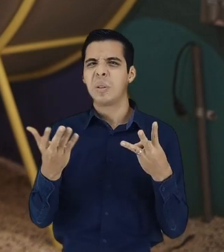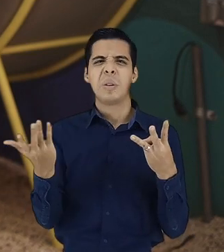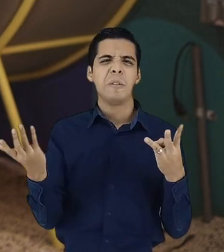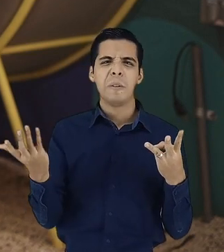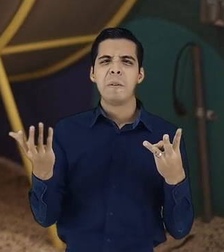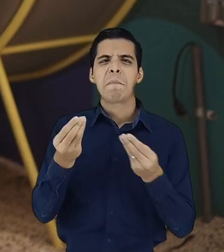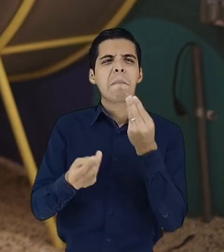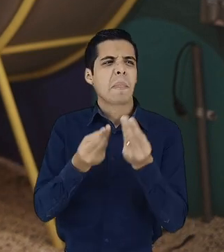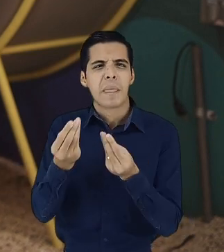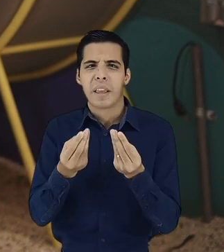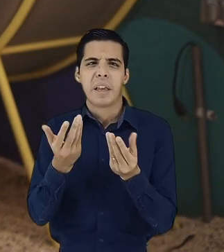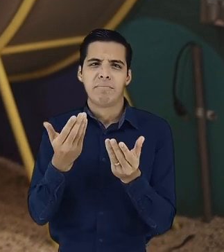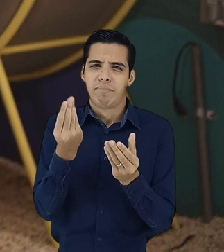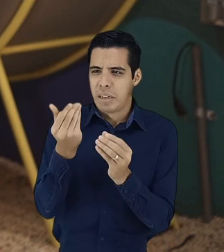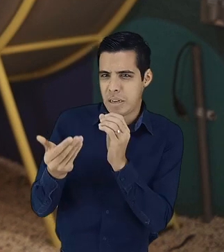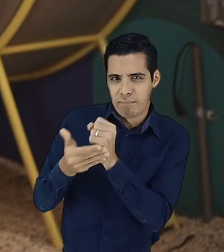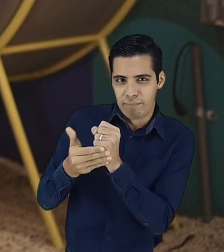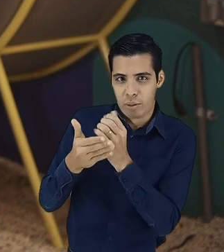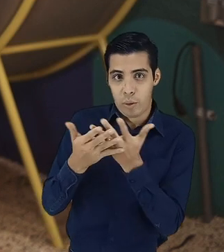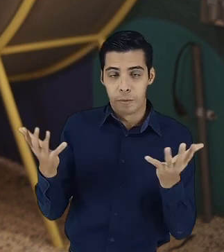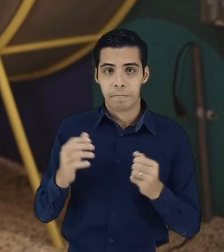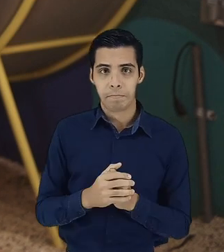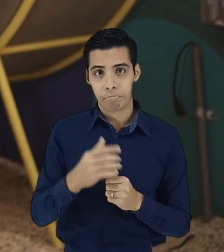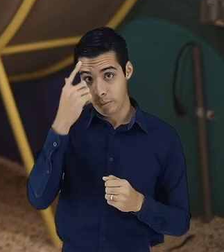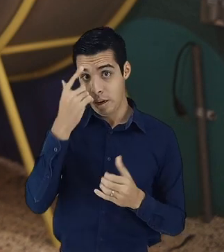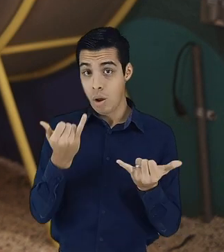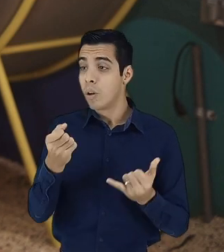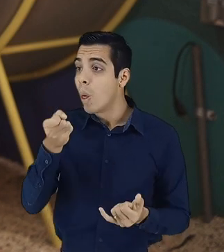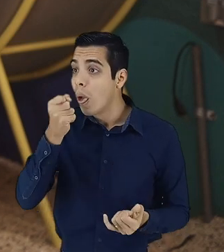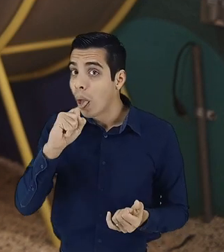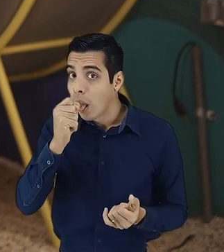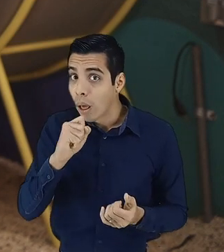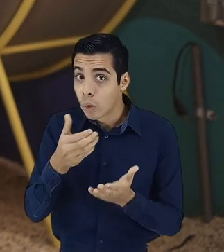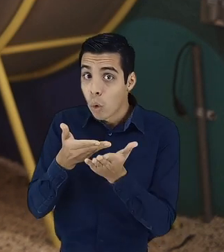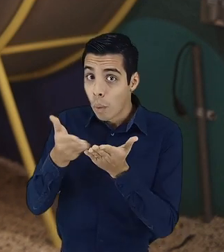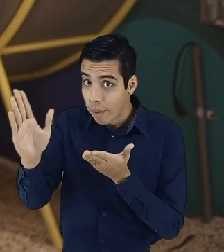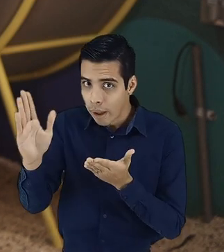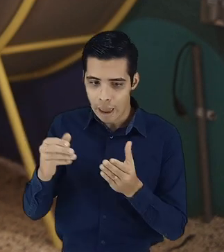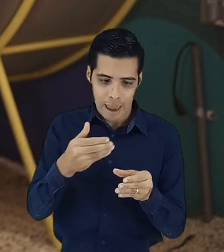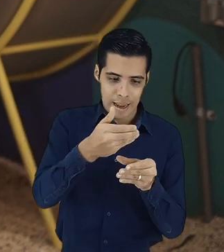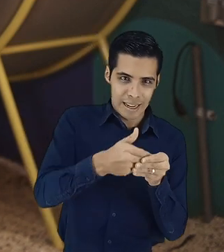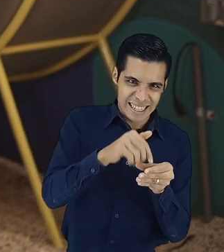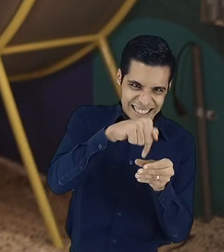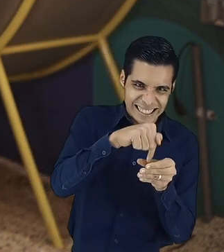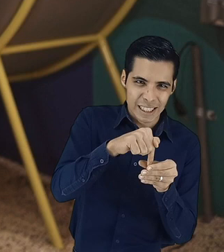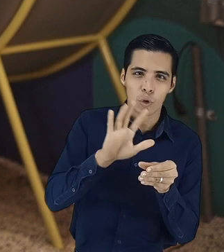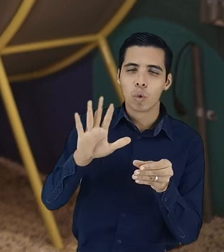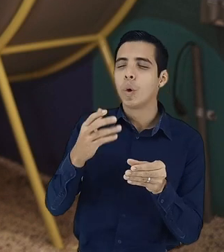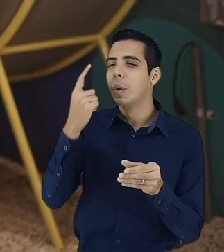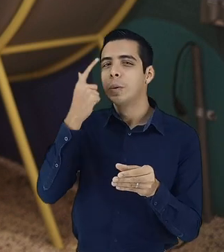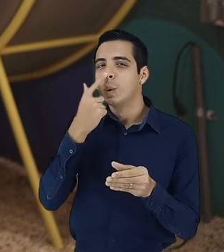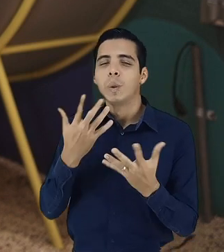Ejemplo, compraste un helado de 5.000 pesos y sacas el dinero del sobre de deseos. Y ya te queda durante el resto de meses en ese sobre, 265.000